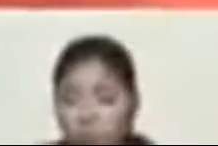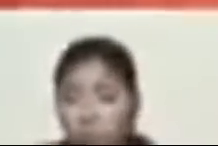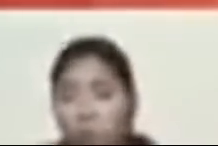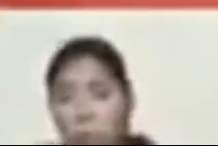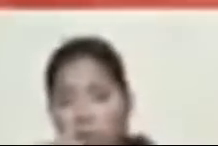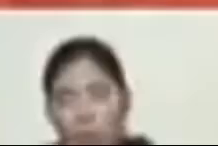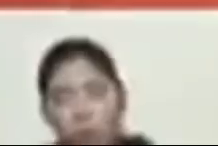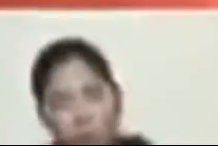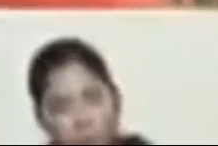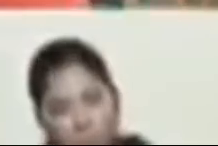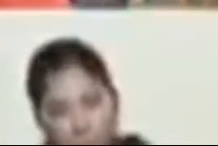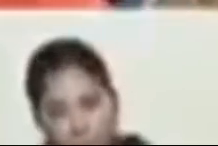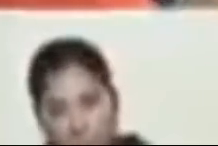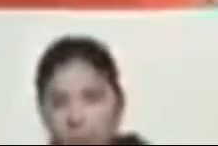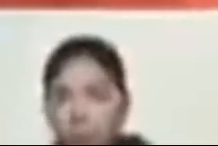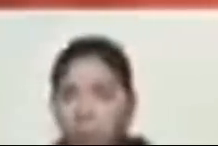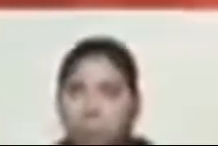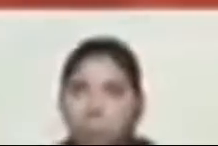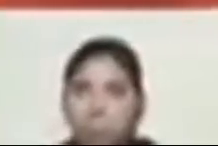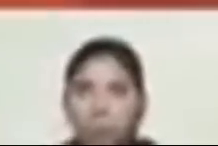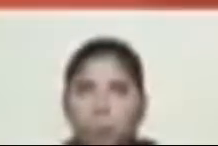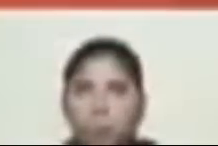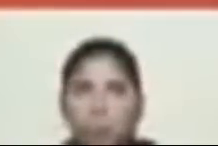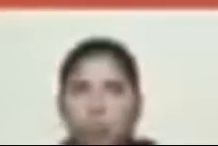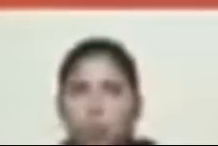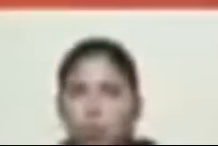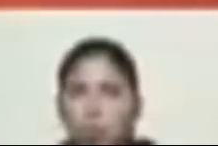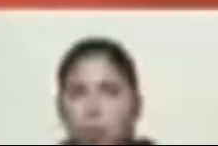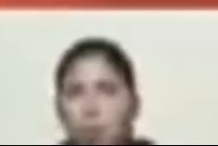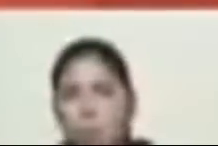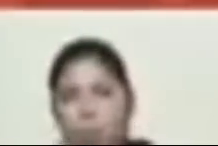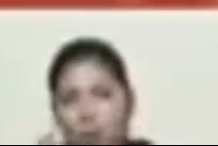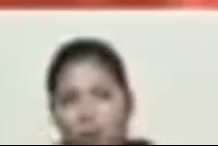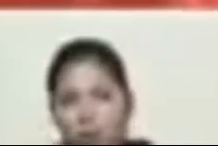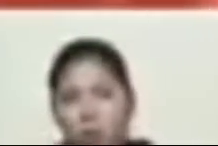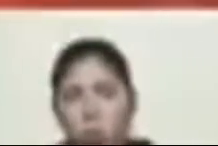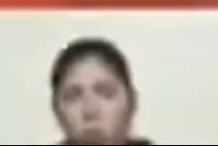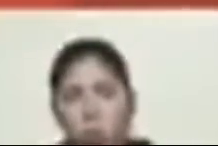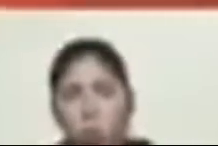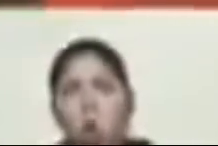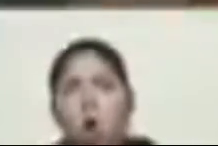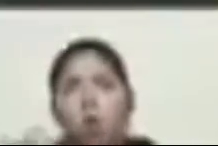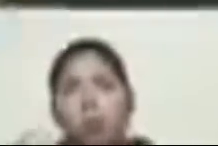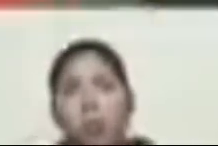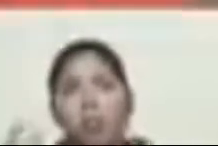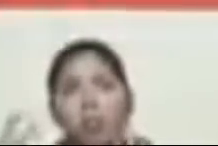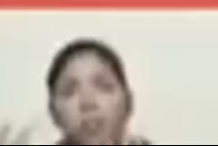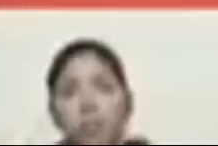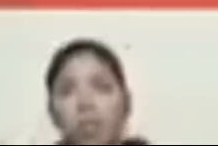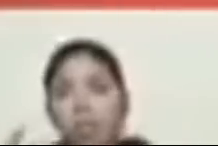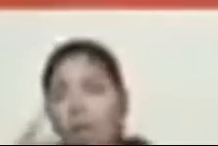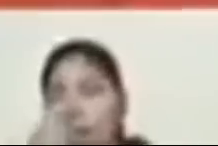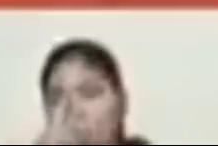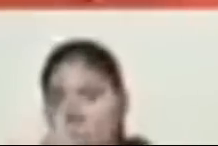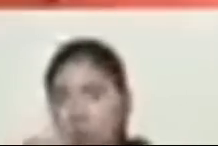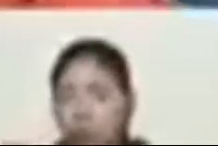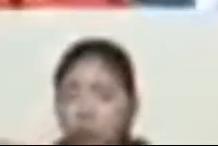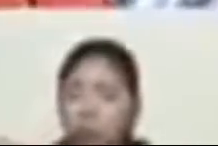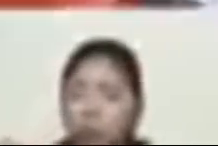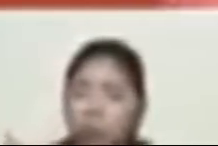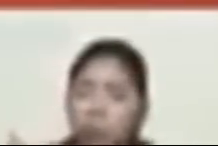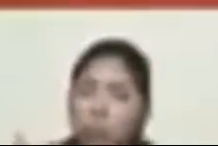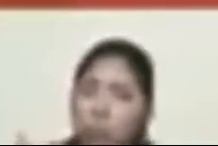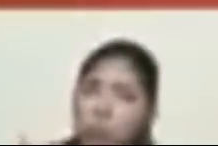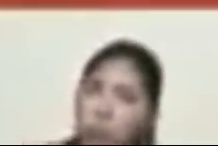nuestro país quieren un cambio de gobierno utilizando así la fuerza y un golpe de estado y eso es lo que no vamos a permitir por ningún motivo ha repetido